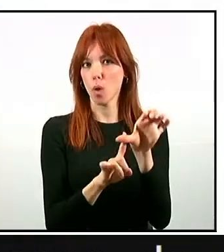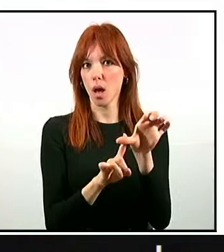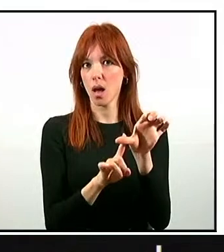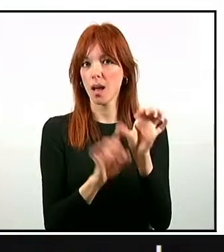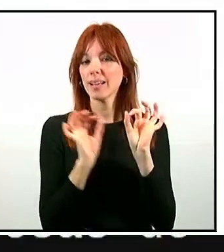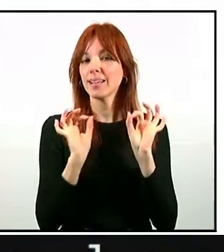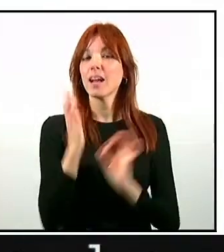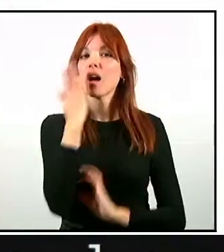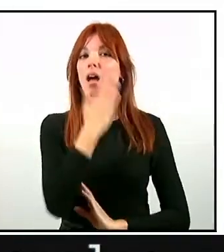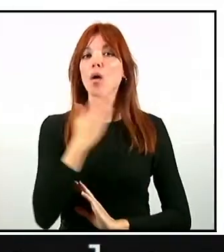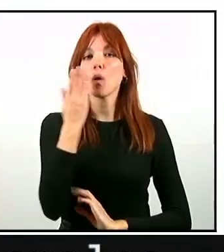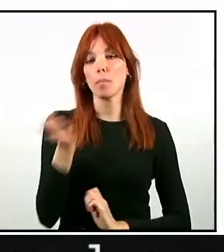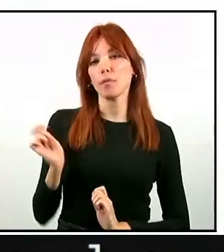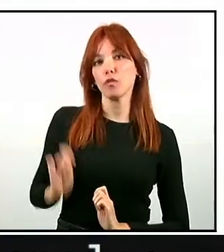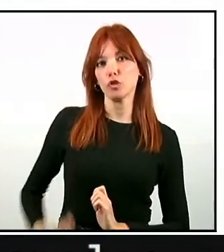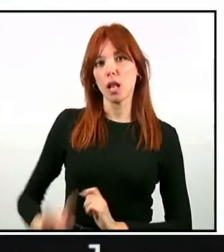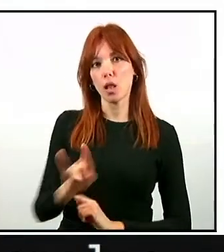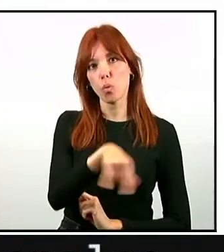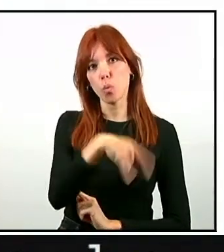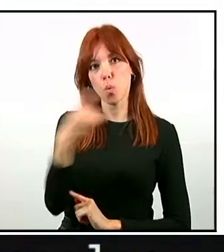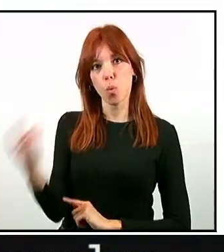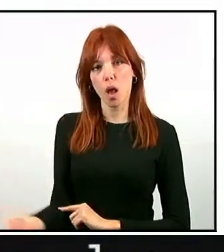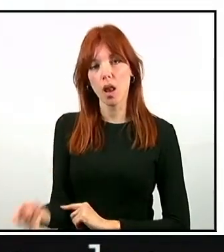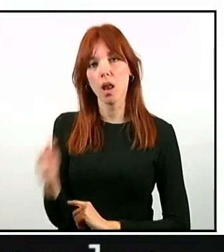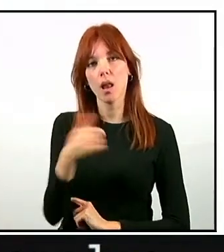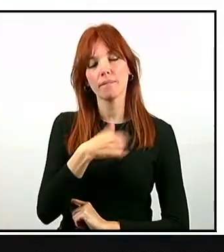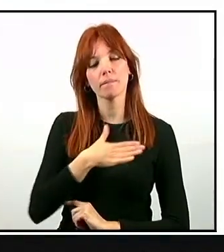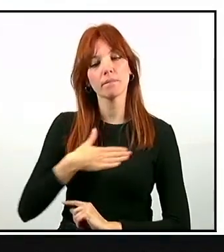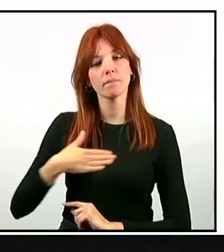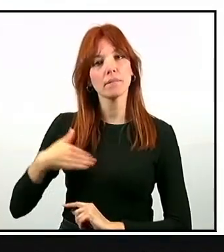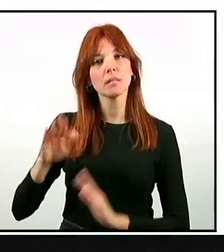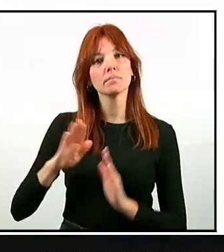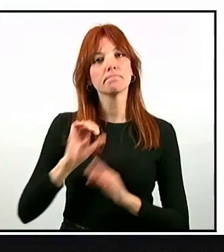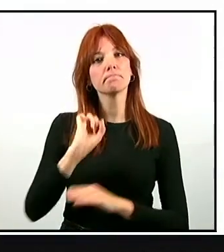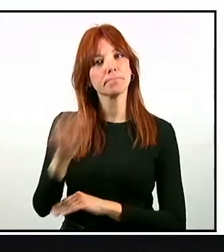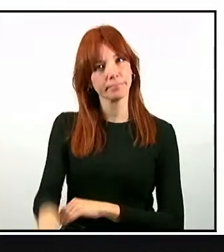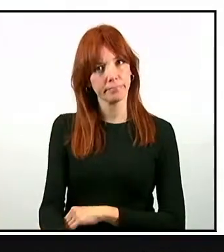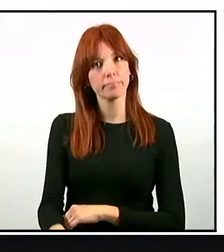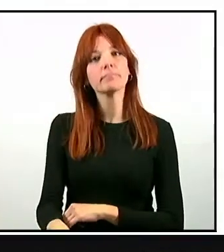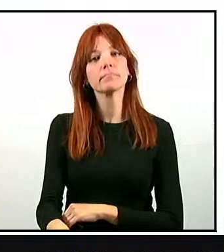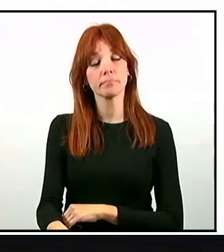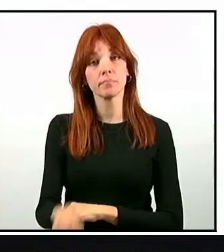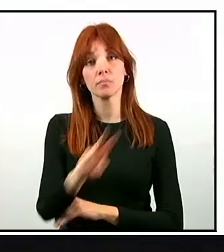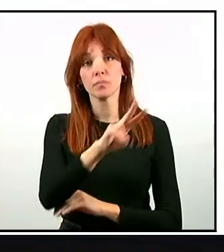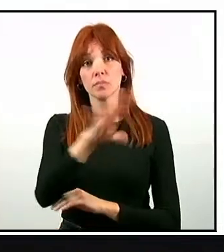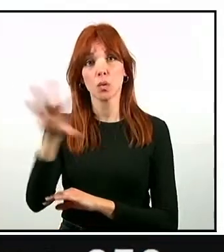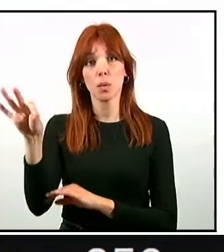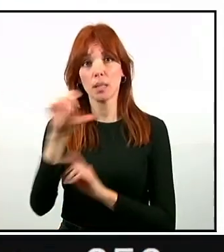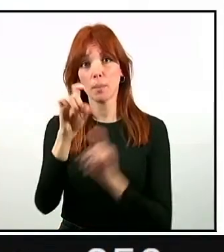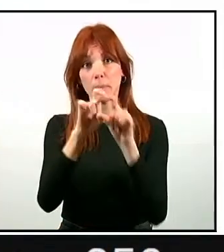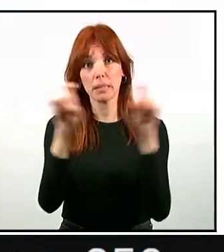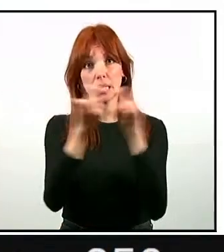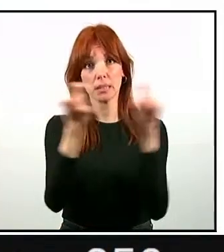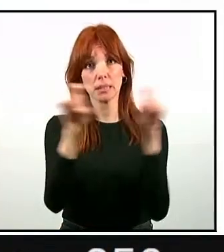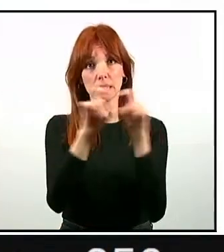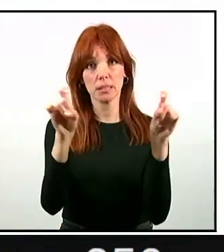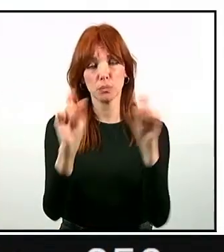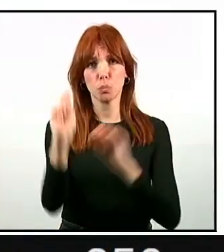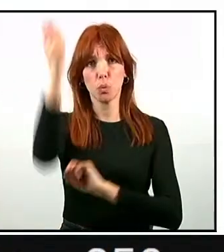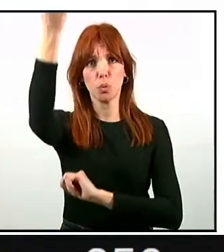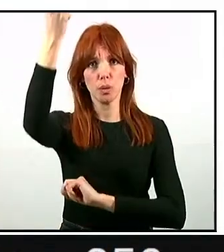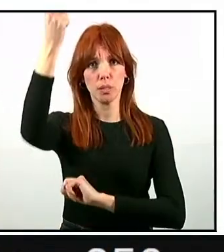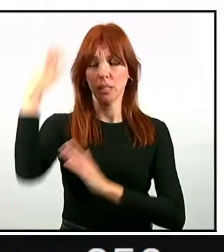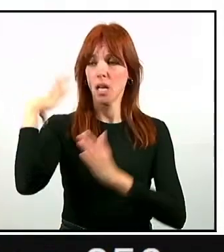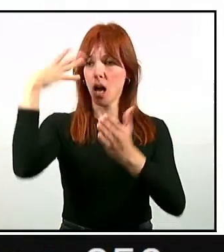profesionales duales y nosotros lo que esperamos es superar las expectativas del año pasado de esas 250 empresas, que es el récord hasta